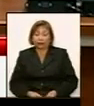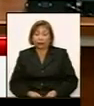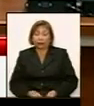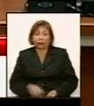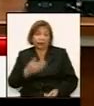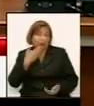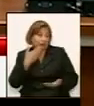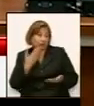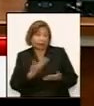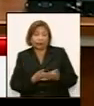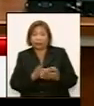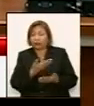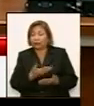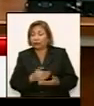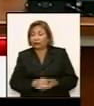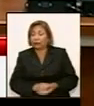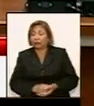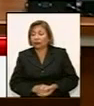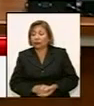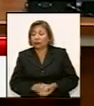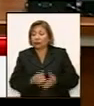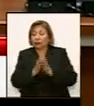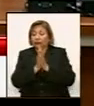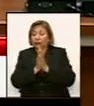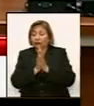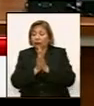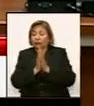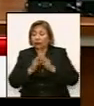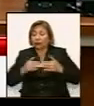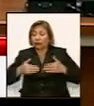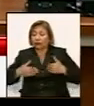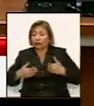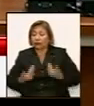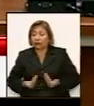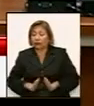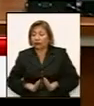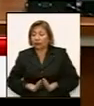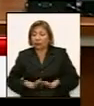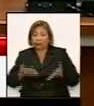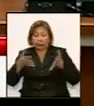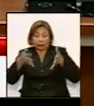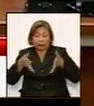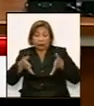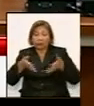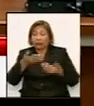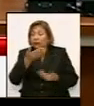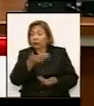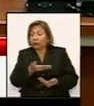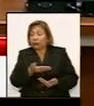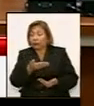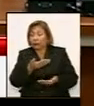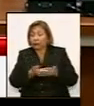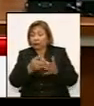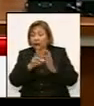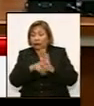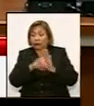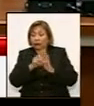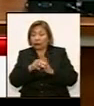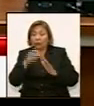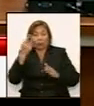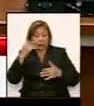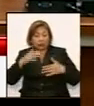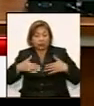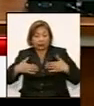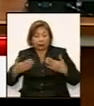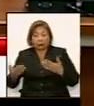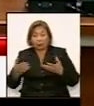agradezco nuevamente a Hiperderecho. Les pediría si nos pueden dejar algunas de estas presentaciones para poder